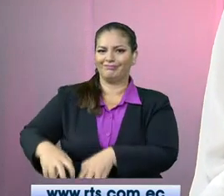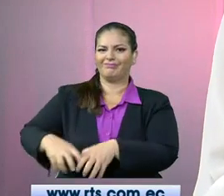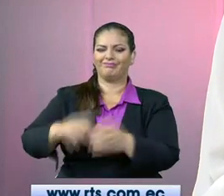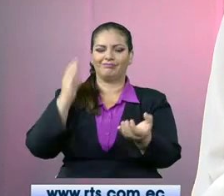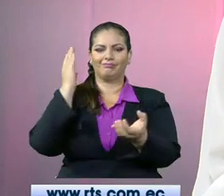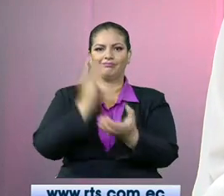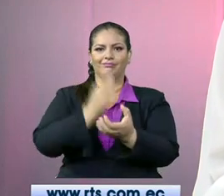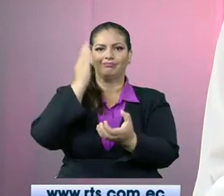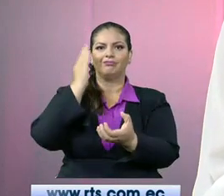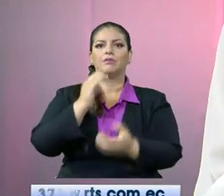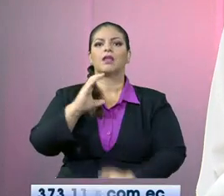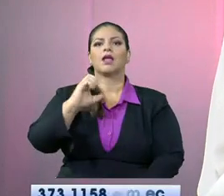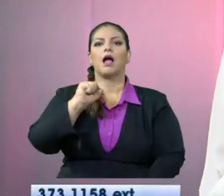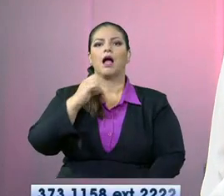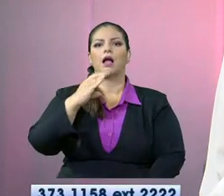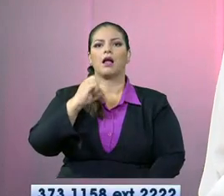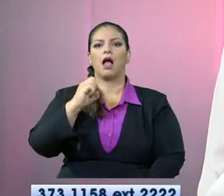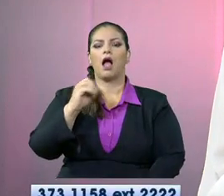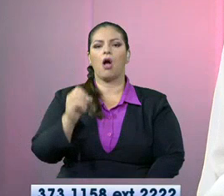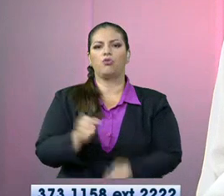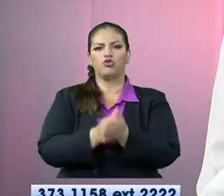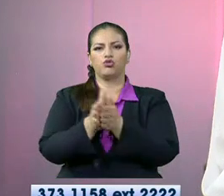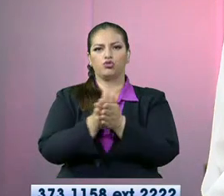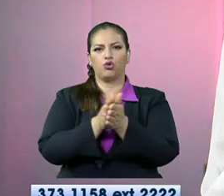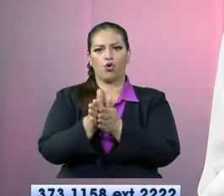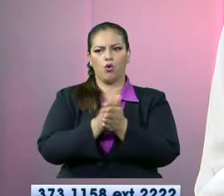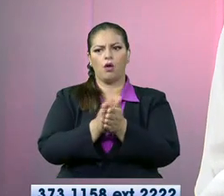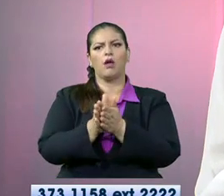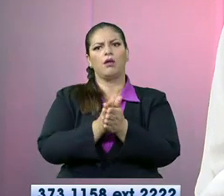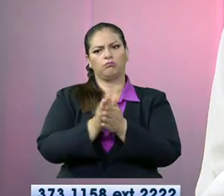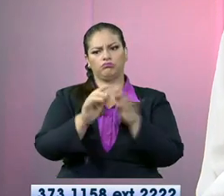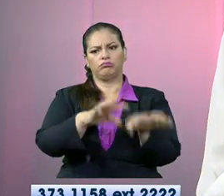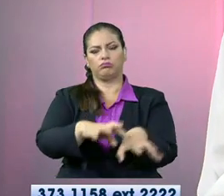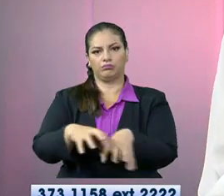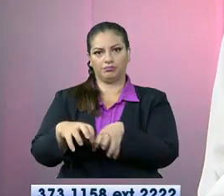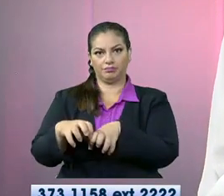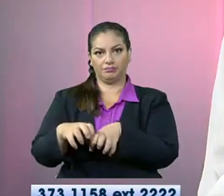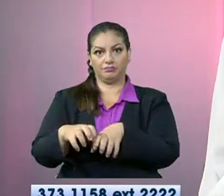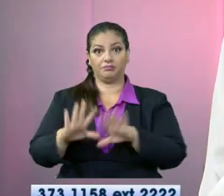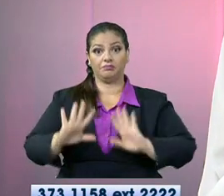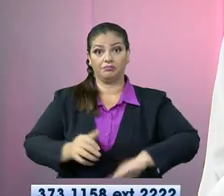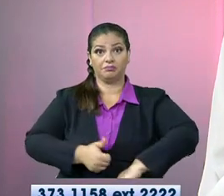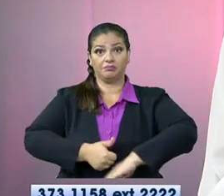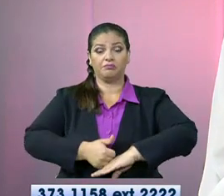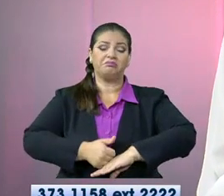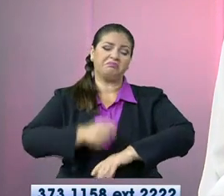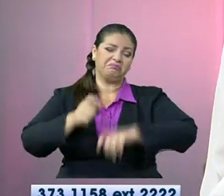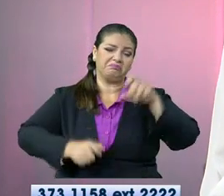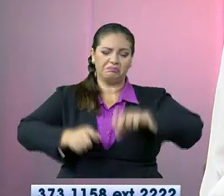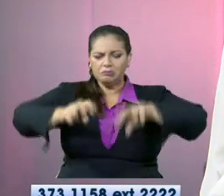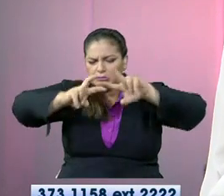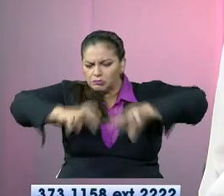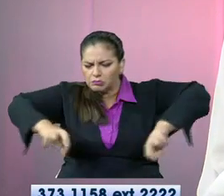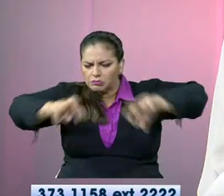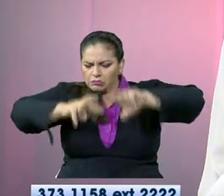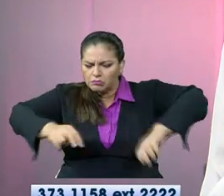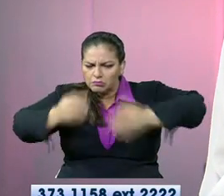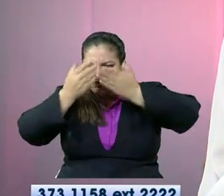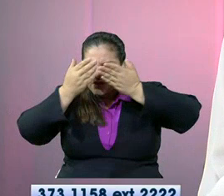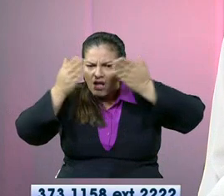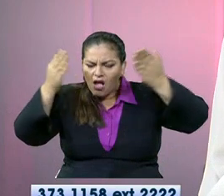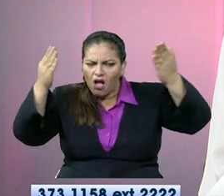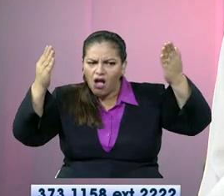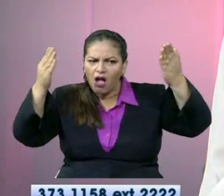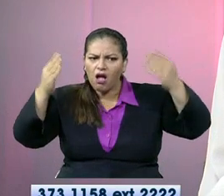la alta Amazonía hace 5.000 años. En Ecuador se cosecha mayormente en el litoral y en la Amazonía. Esta es